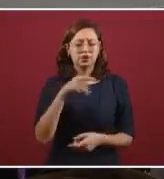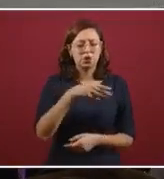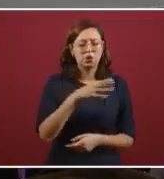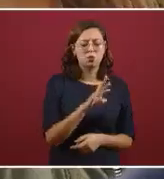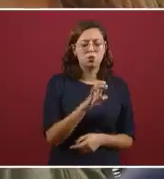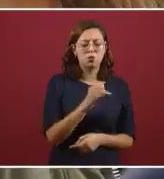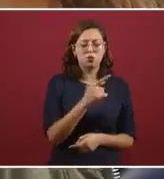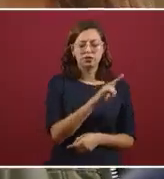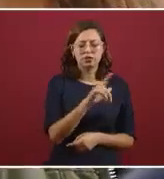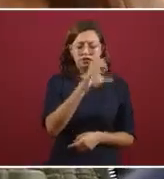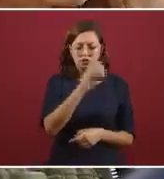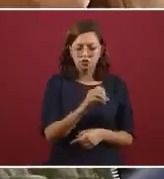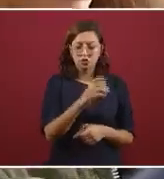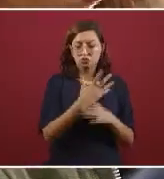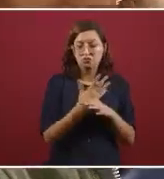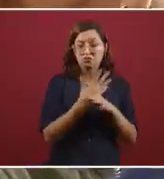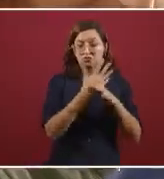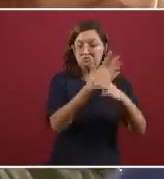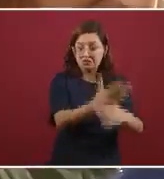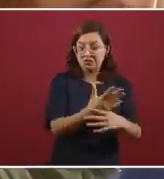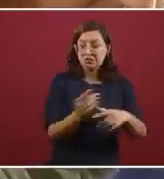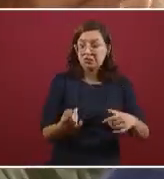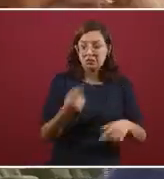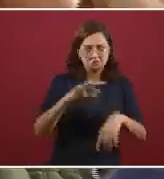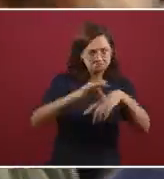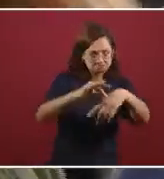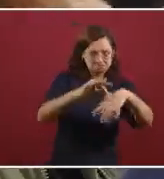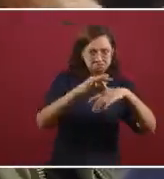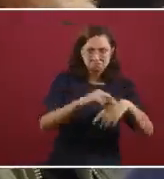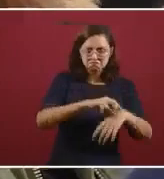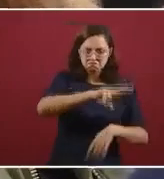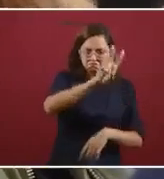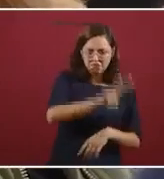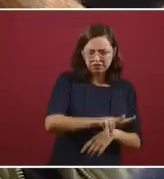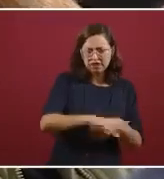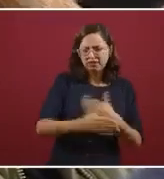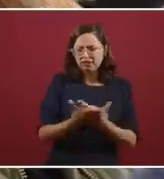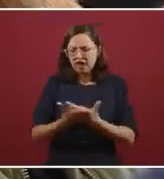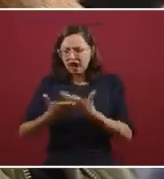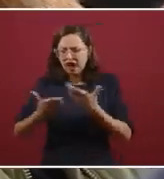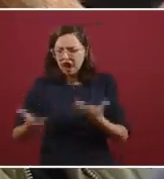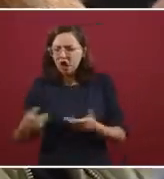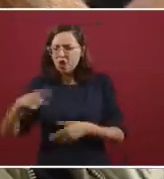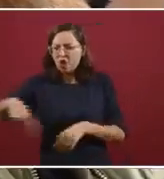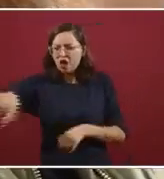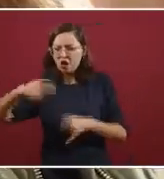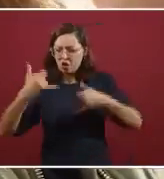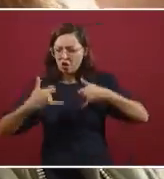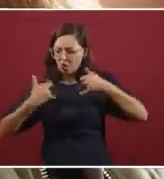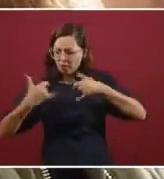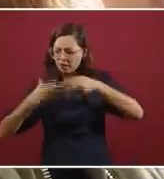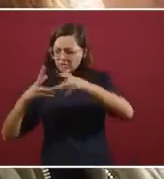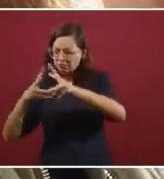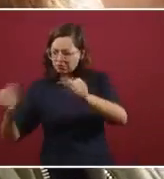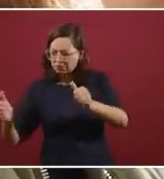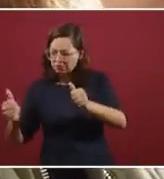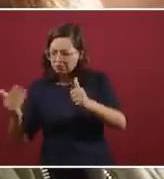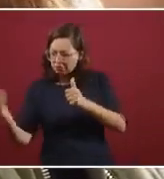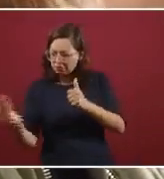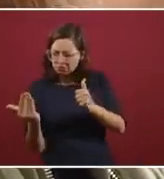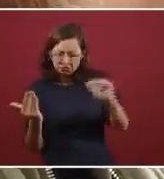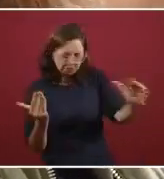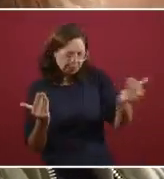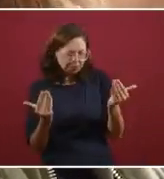Caram a lo que ustedes han indagado respecto de lo que pasó con los muchachos? ¿Dónde están? Hay